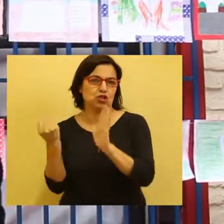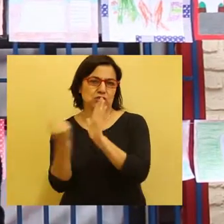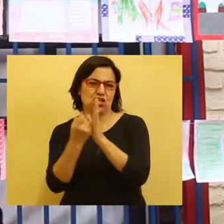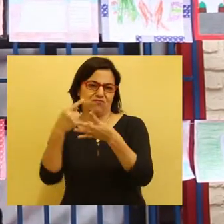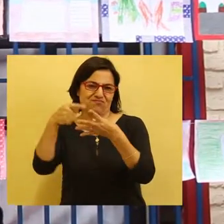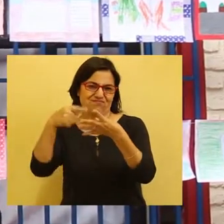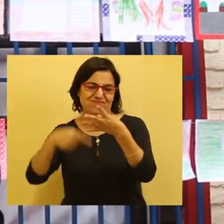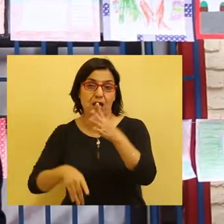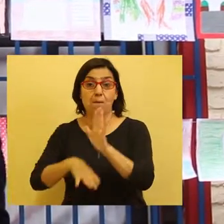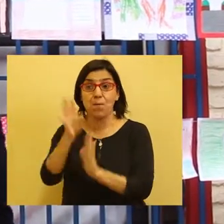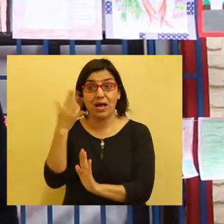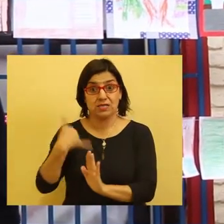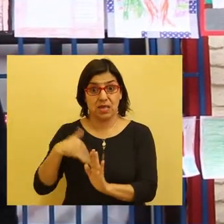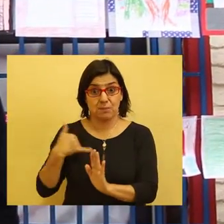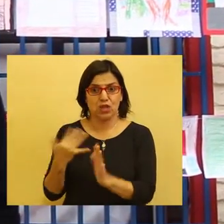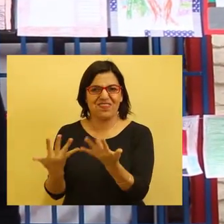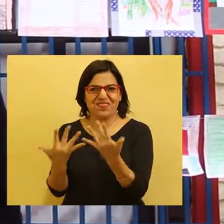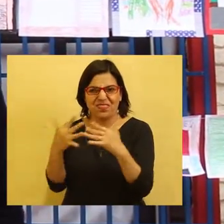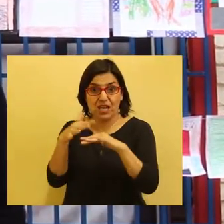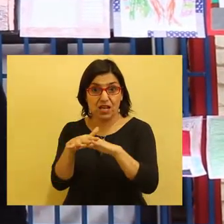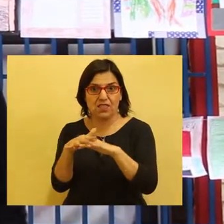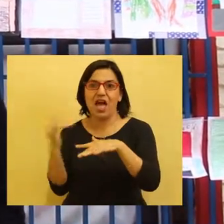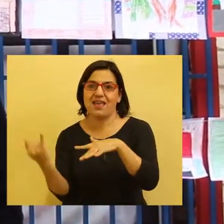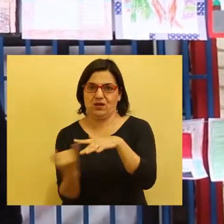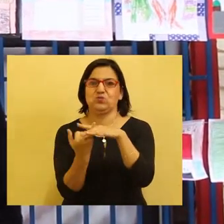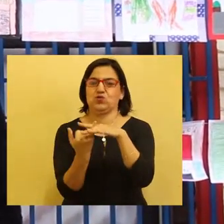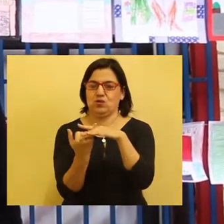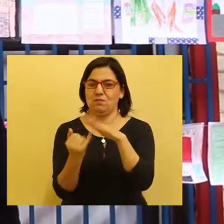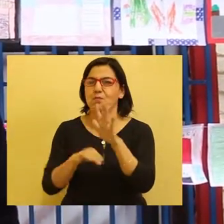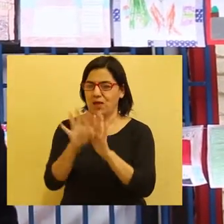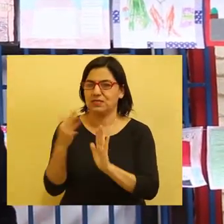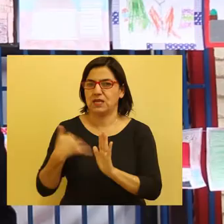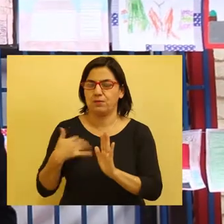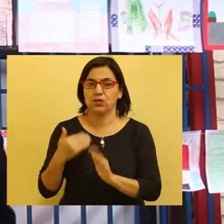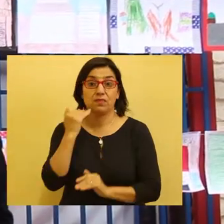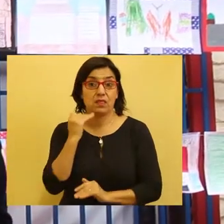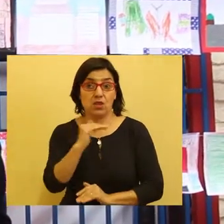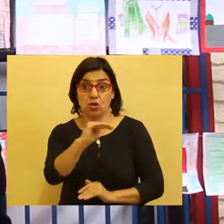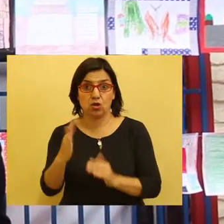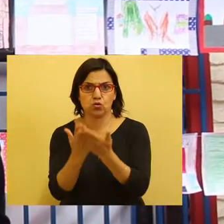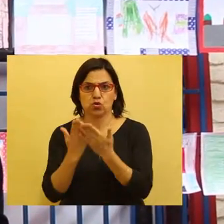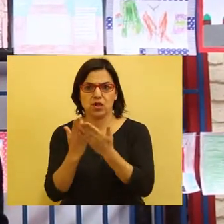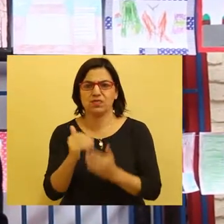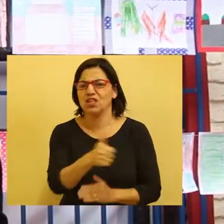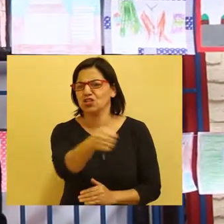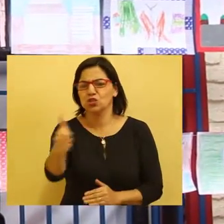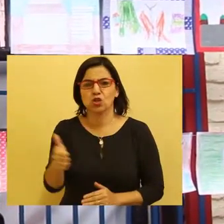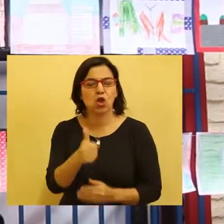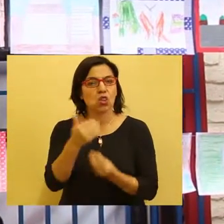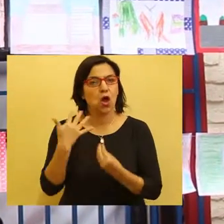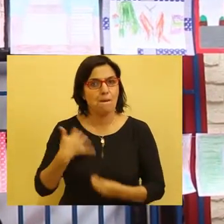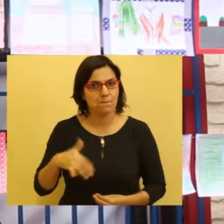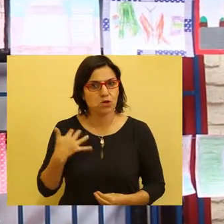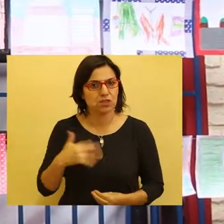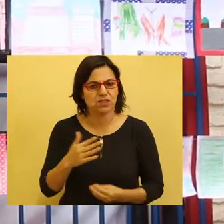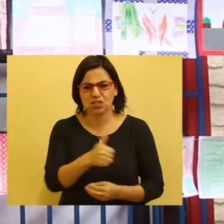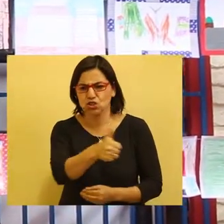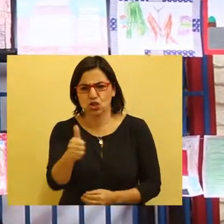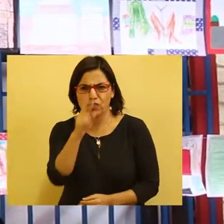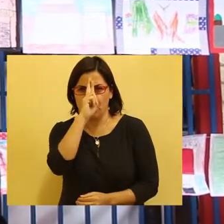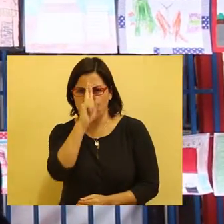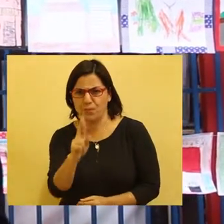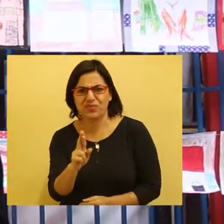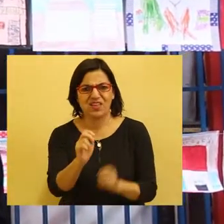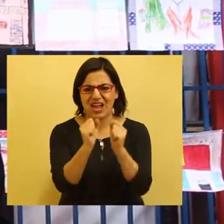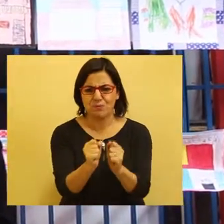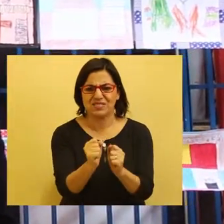Nuestros sellos son varios, pero el más principal es la integridad, la inclusión. Realmente nuestros alumnos acá son todos importantes,